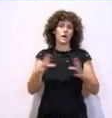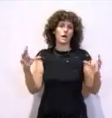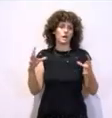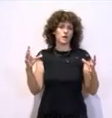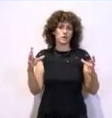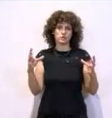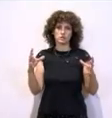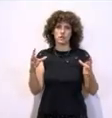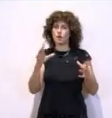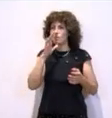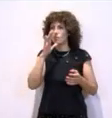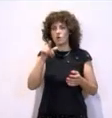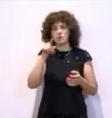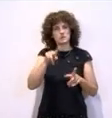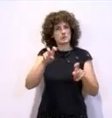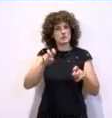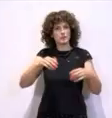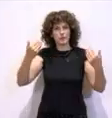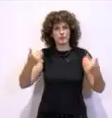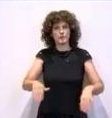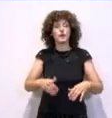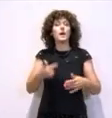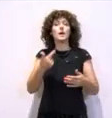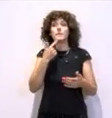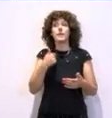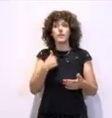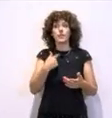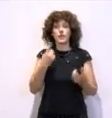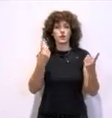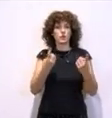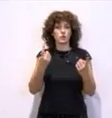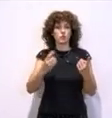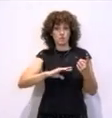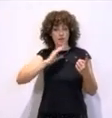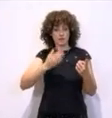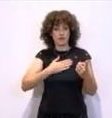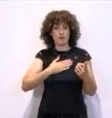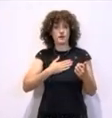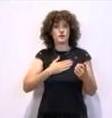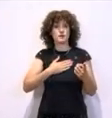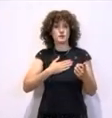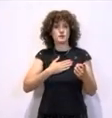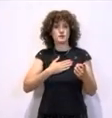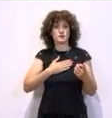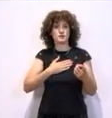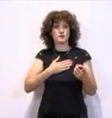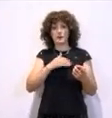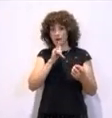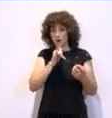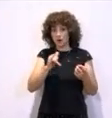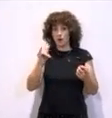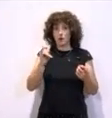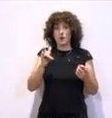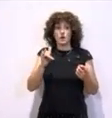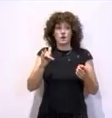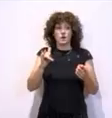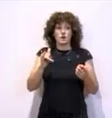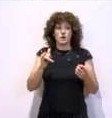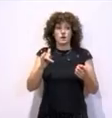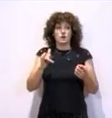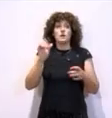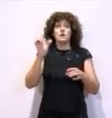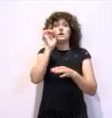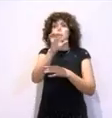esta cuestión. Y me decían que mañana desde La Rioja llevaremos y